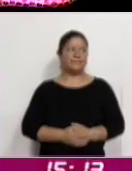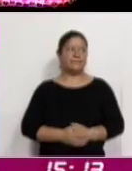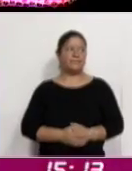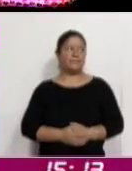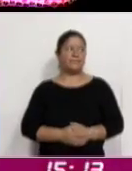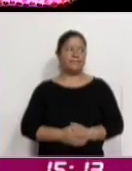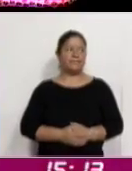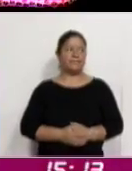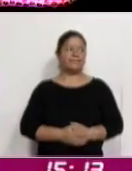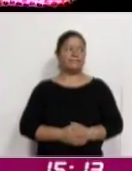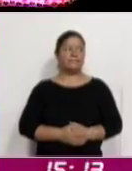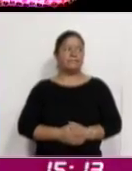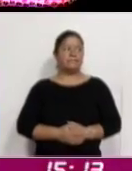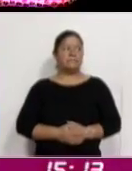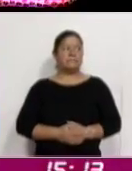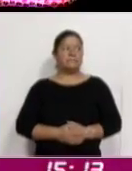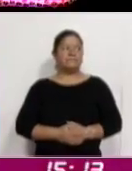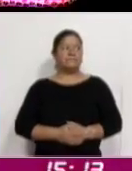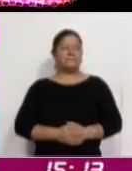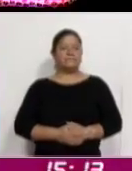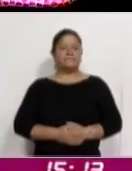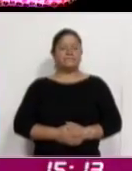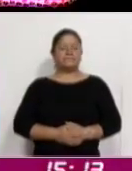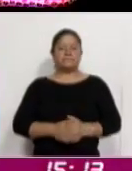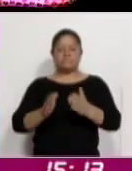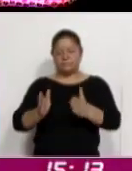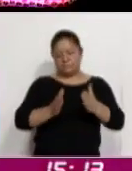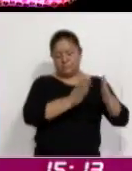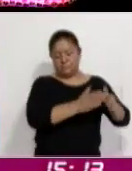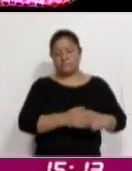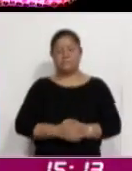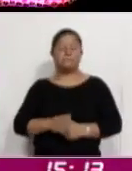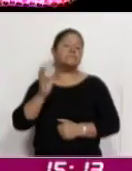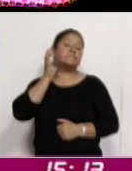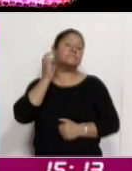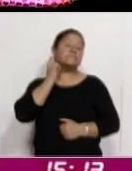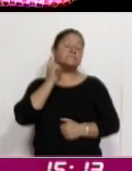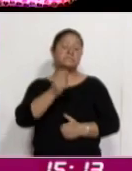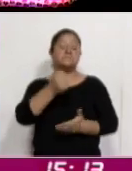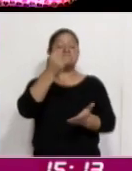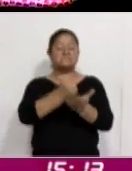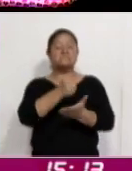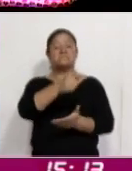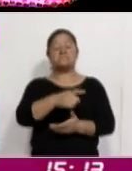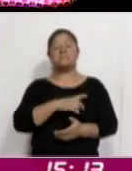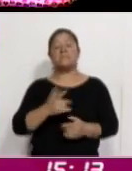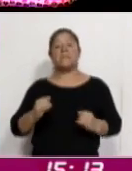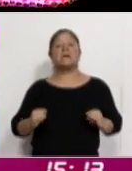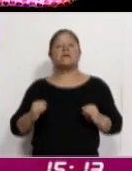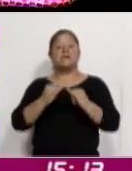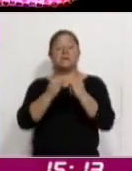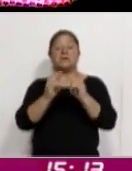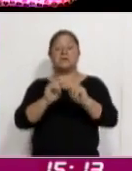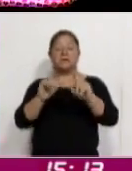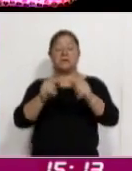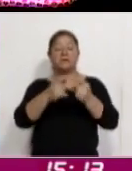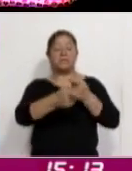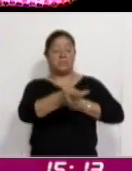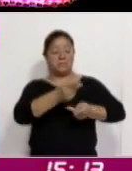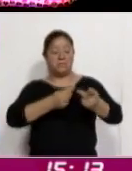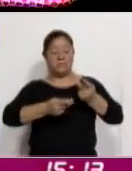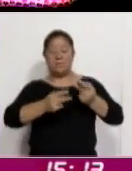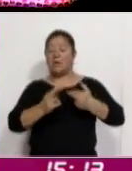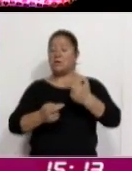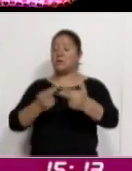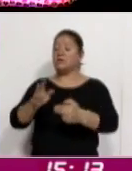Y en otros temas, aprueban legisladores extinguir el Instituto Tlaxcalteca para devolver al